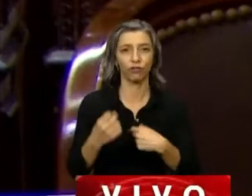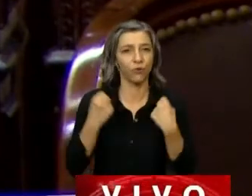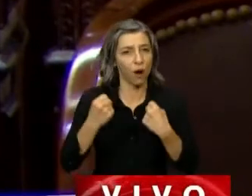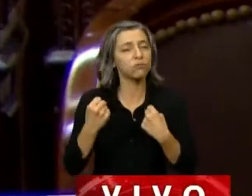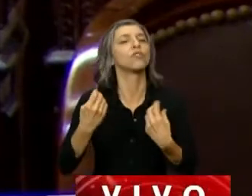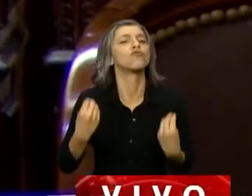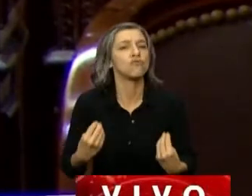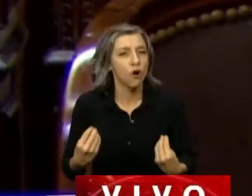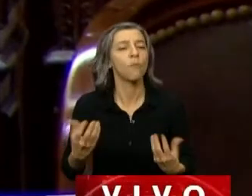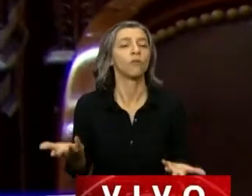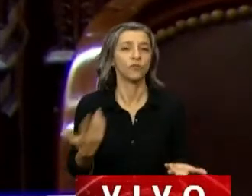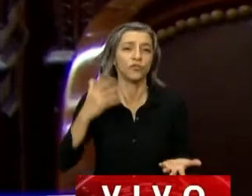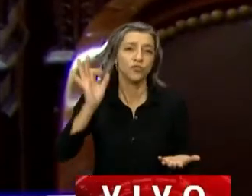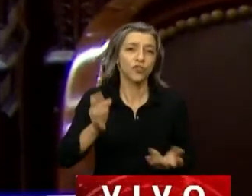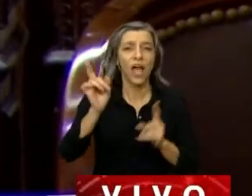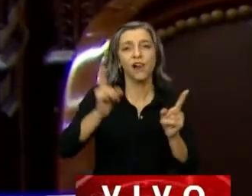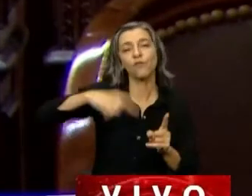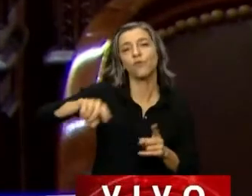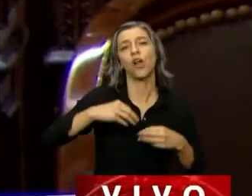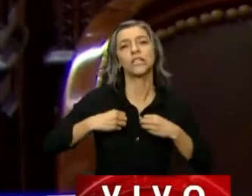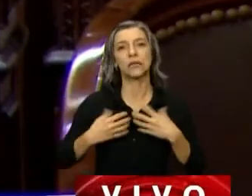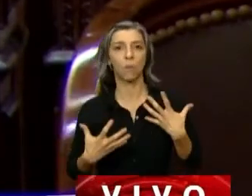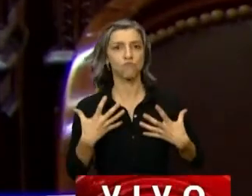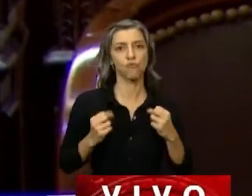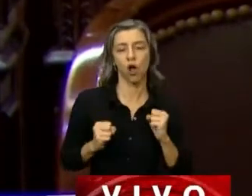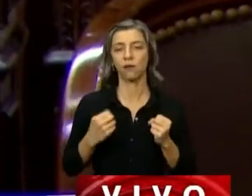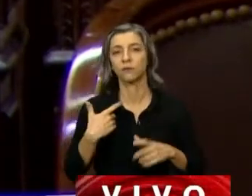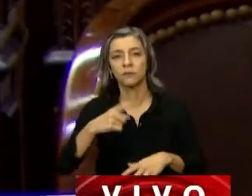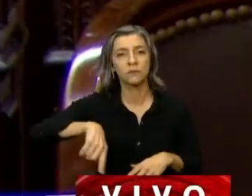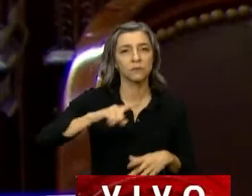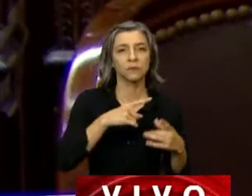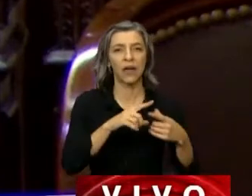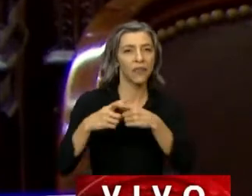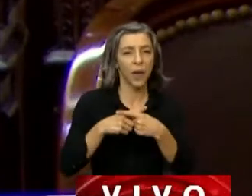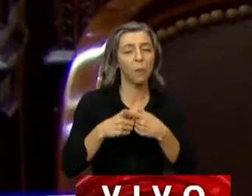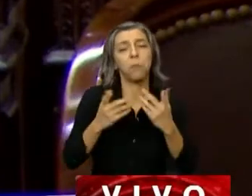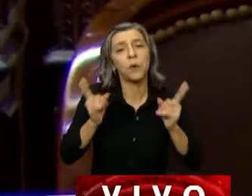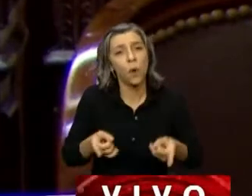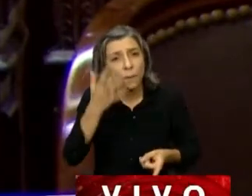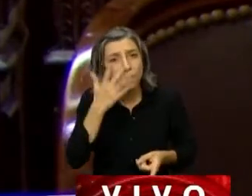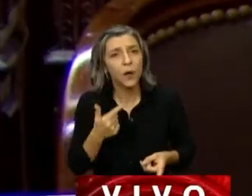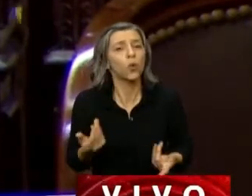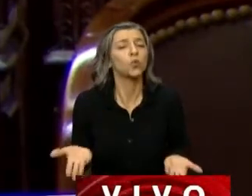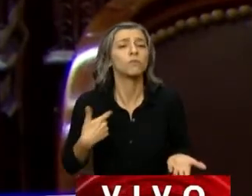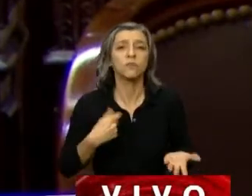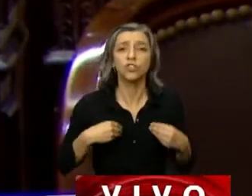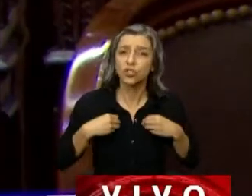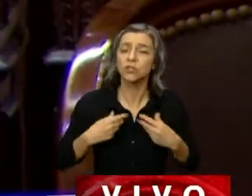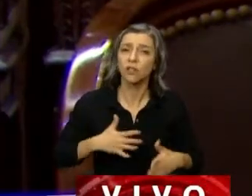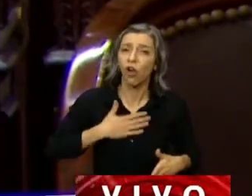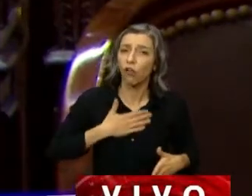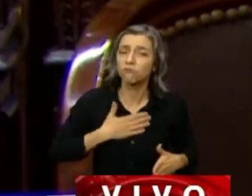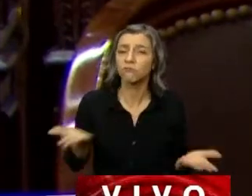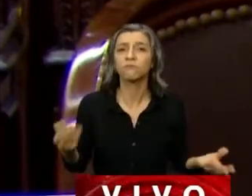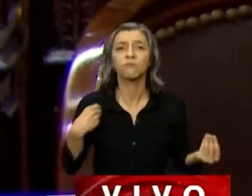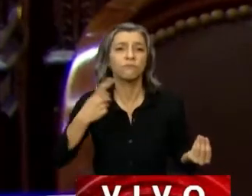esto a veces genera molestias y genera discusiones y demás, pero a mí me gusta y yo estoy muy feliz de vivir en